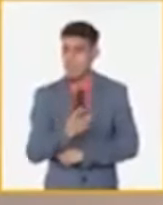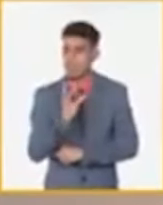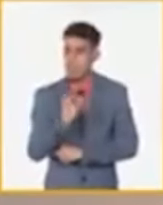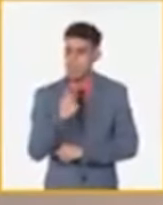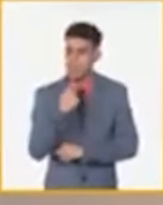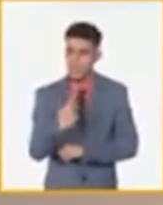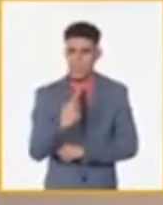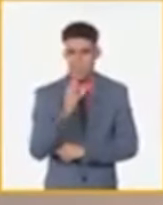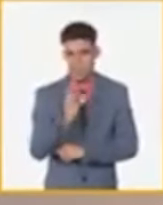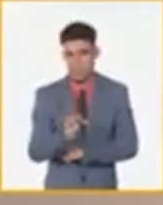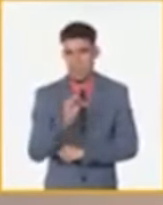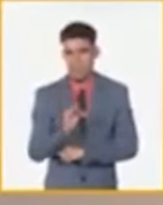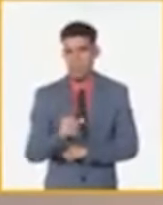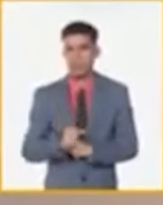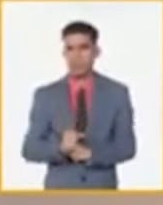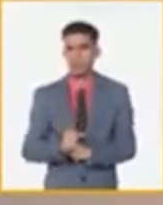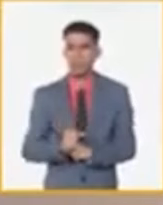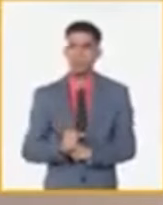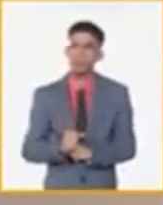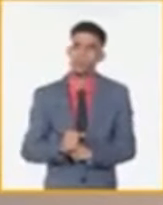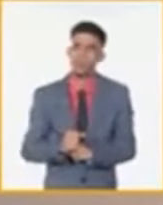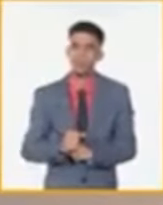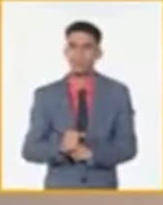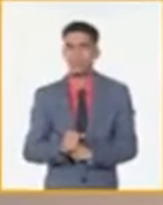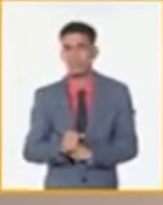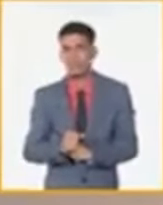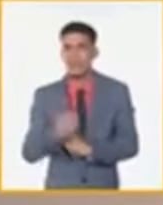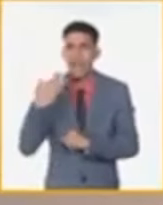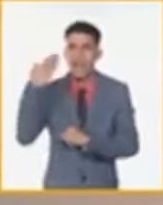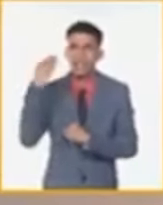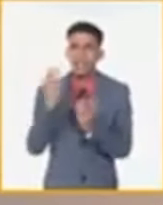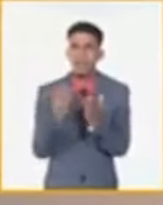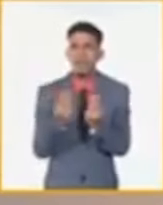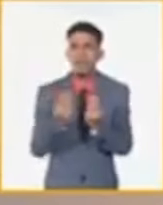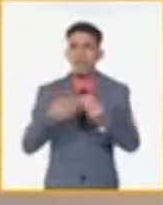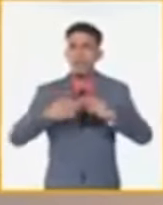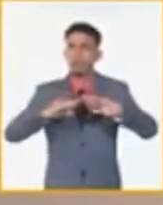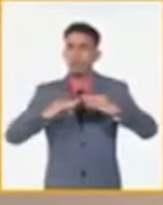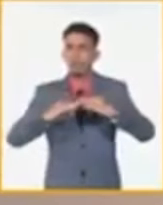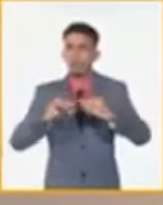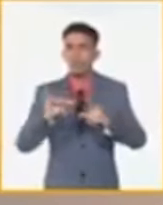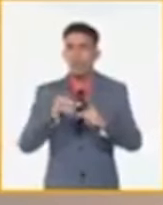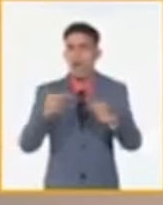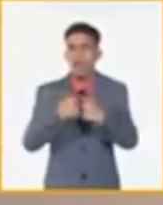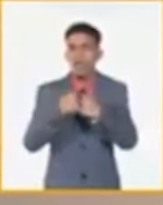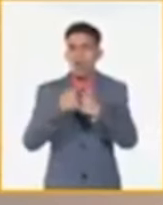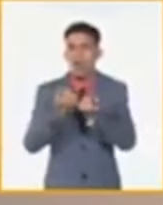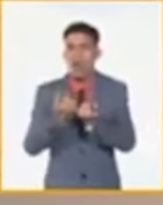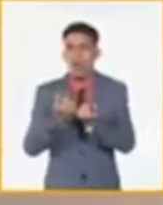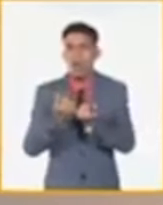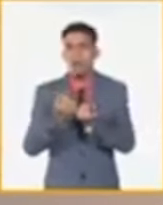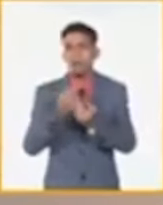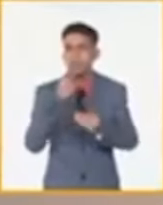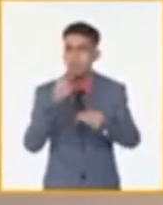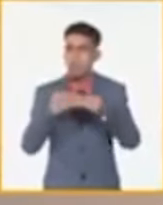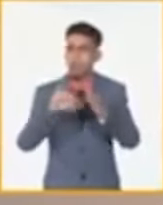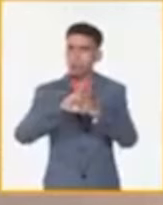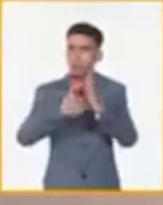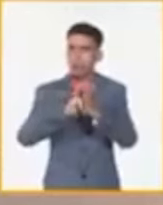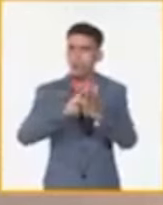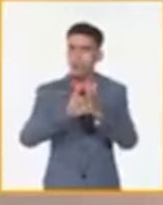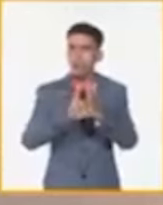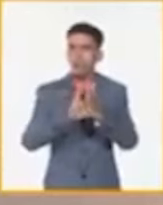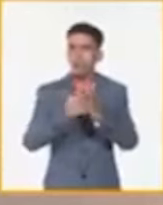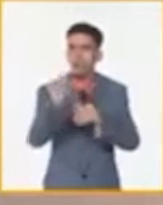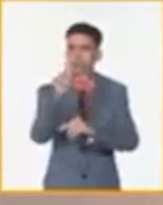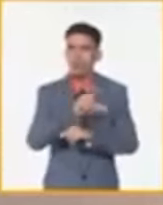siempre quizá se aliment de esas contradicciones que se crearon pero que no eran consales realmente al proyecto de justicia social la